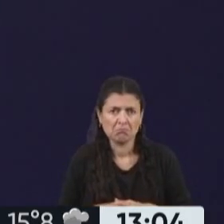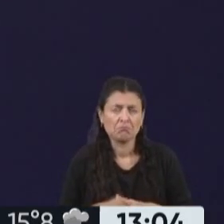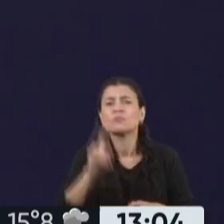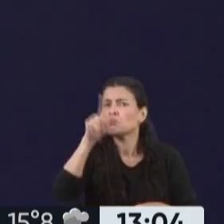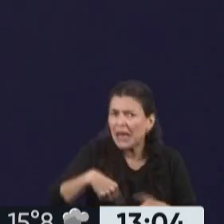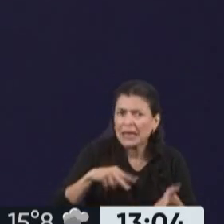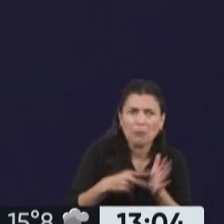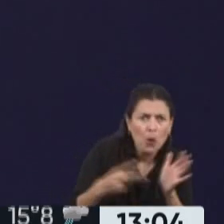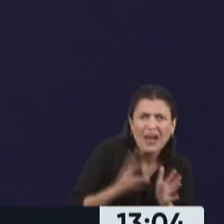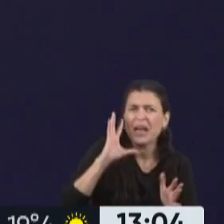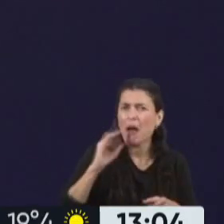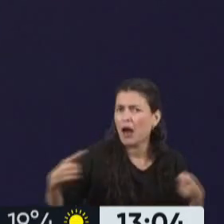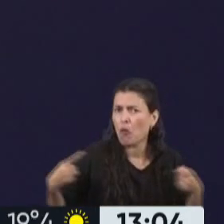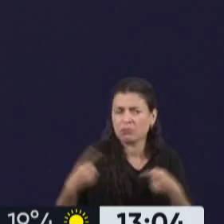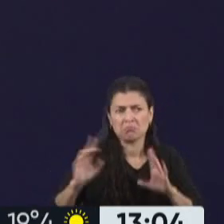implica que